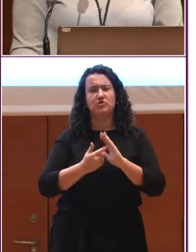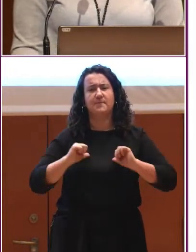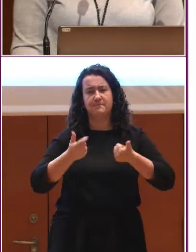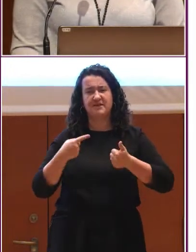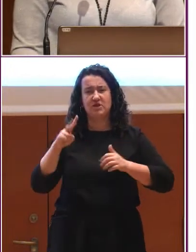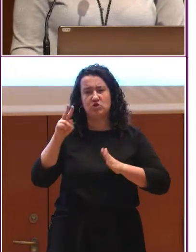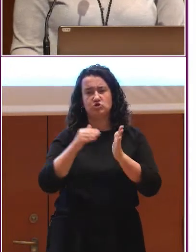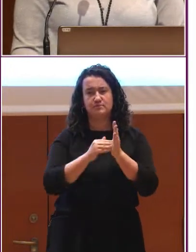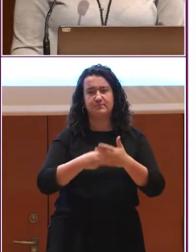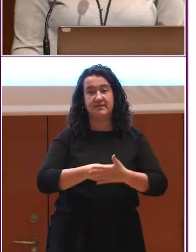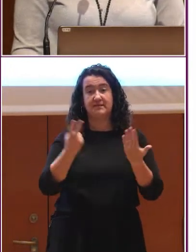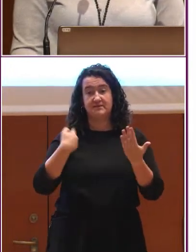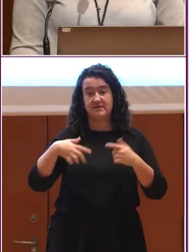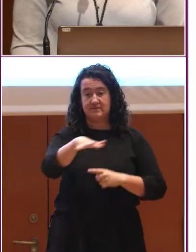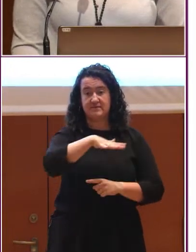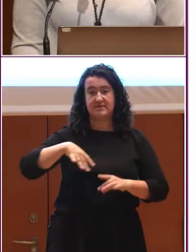esto por lo menos